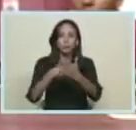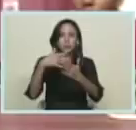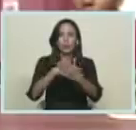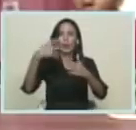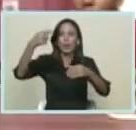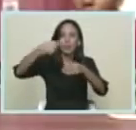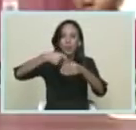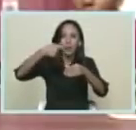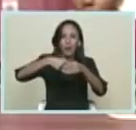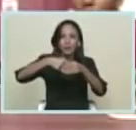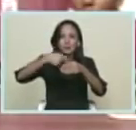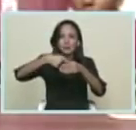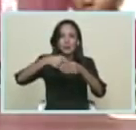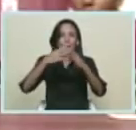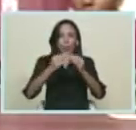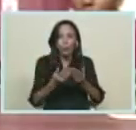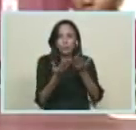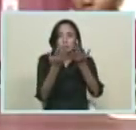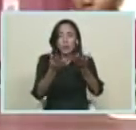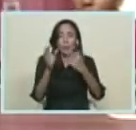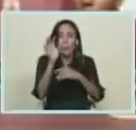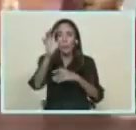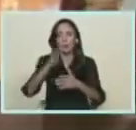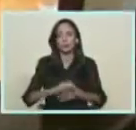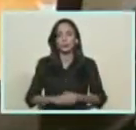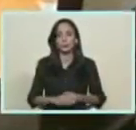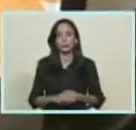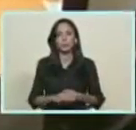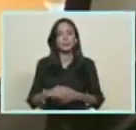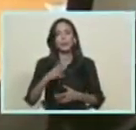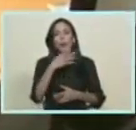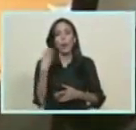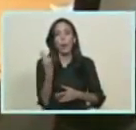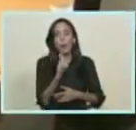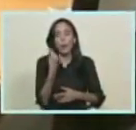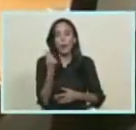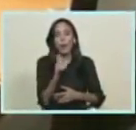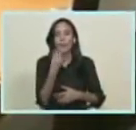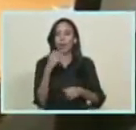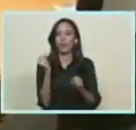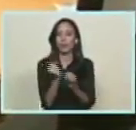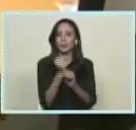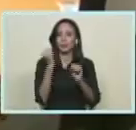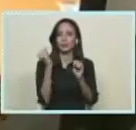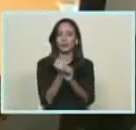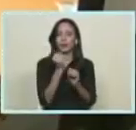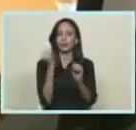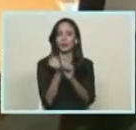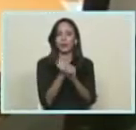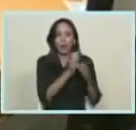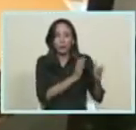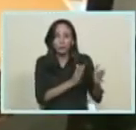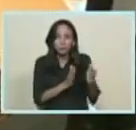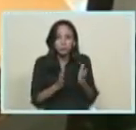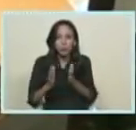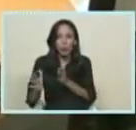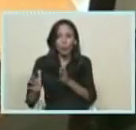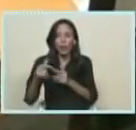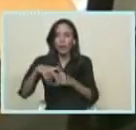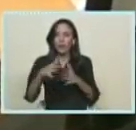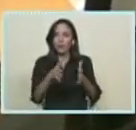gas que aportamos a nuestra nación. Somos una juventud que trabaja, que se organiza. Acá